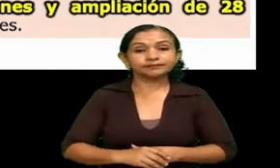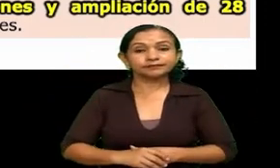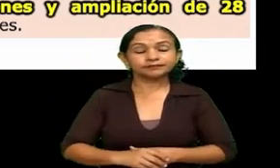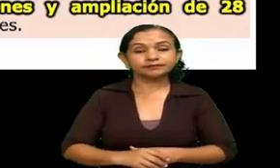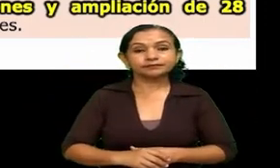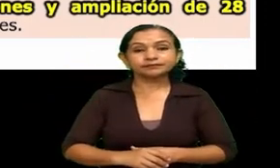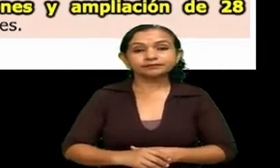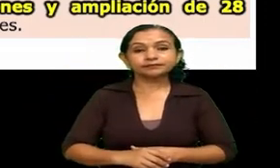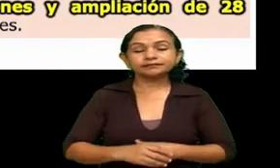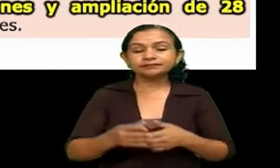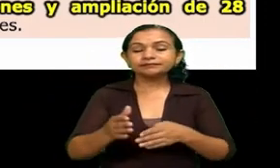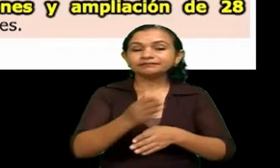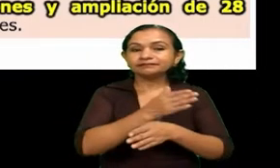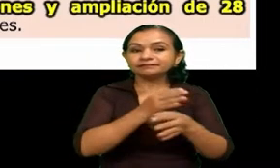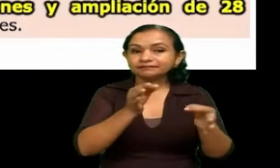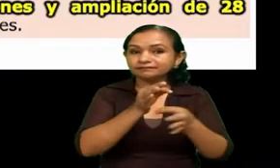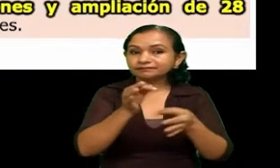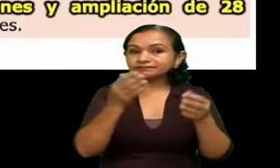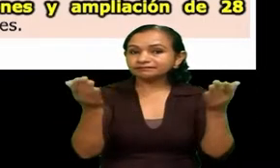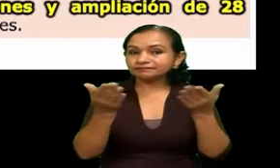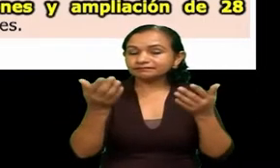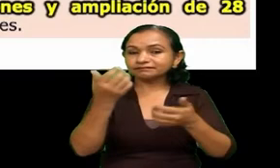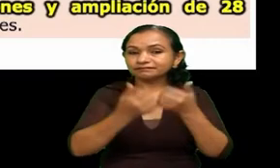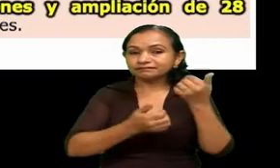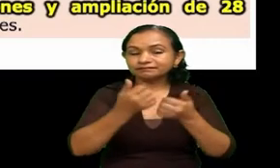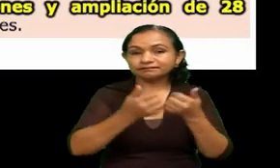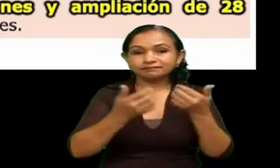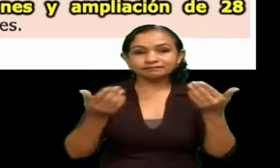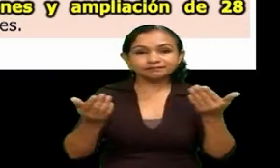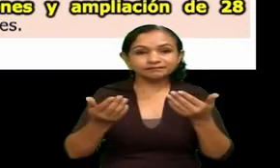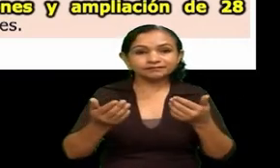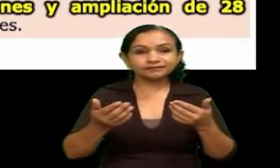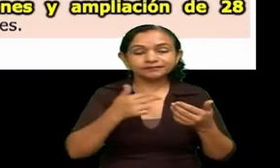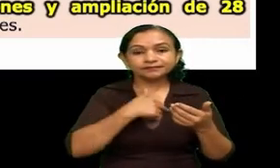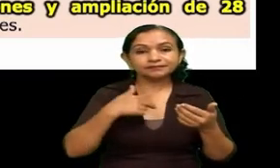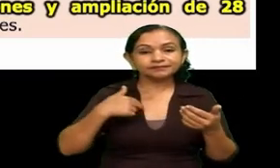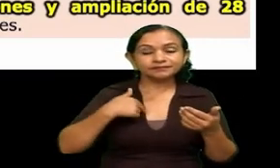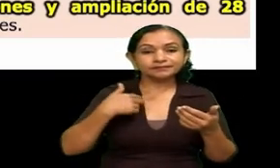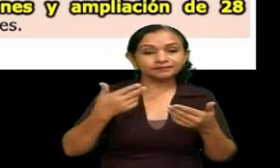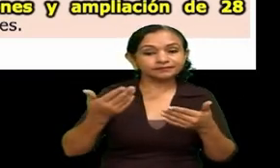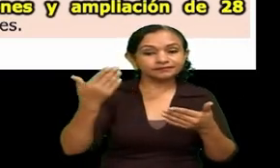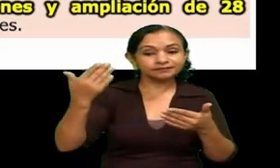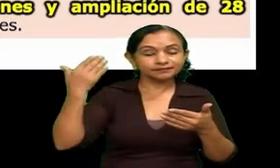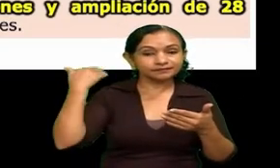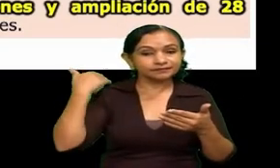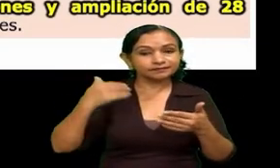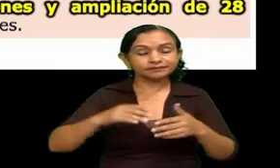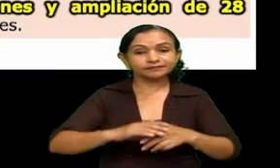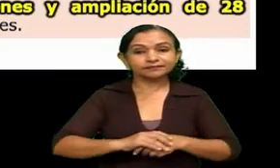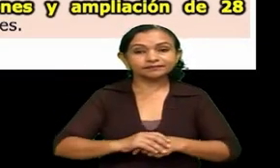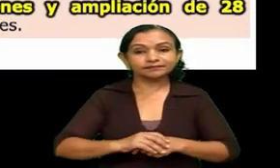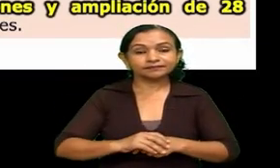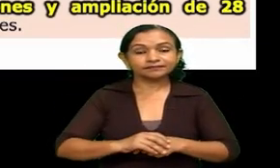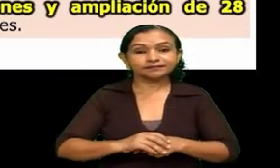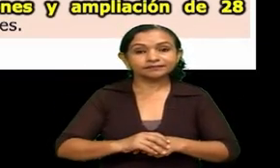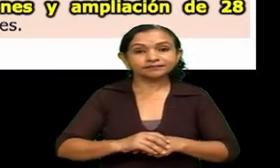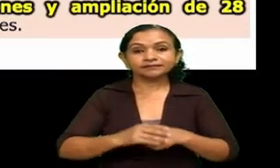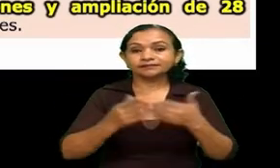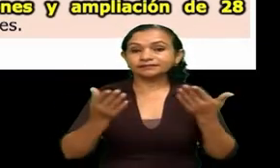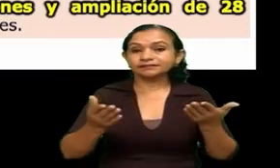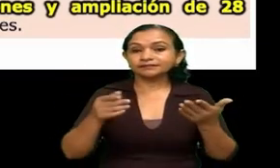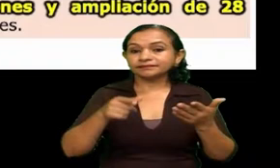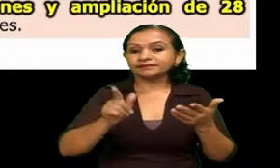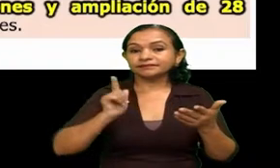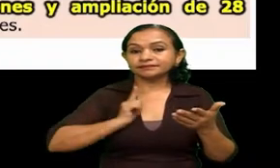esos fueron los momentos, ¿verdad? Los momentos que se dieron, ¿verdad? Del entonces, luego, ya en ese